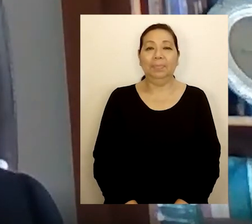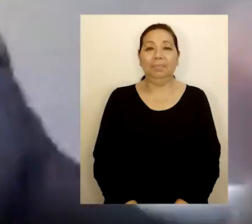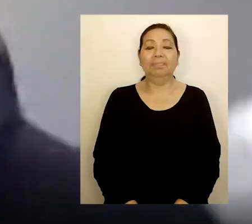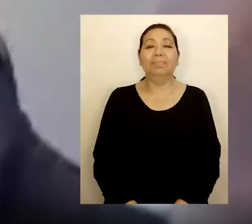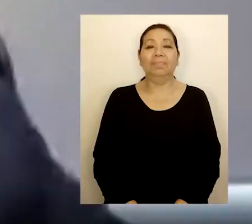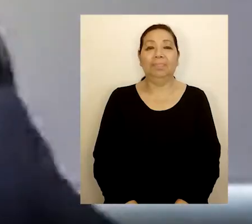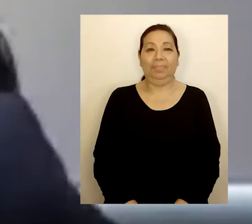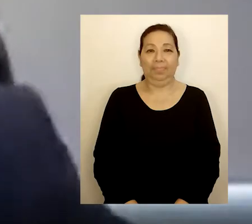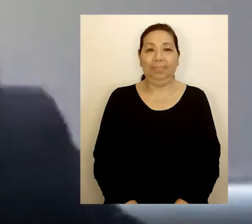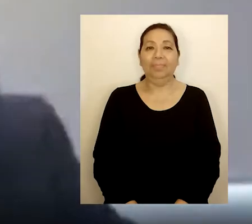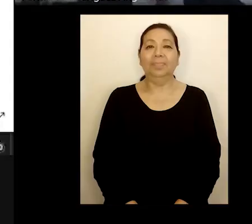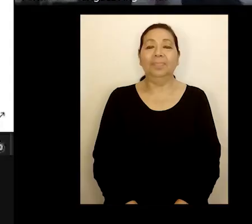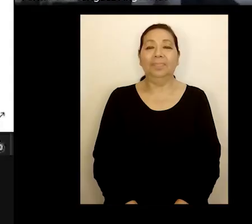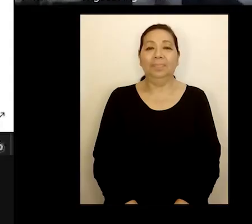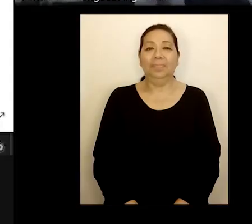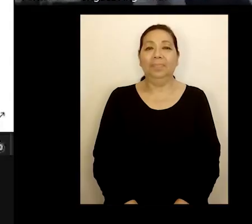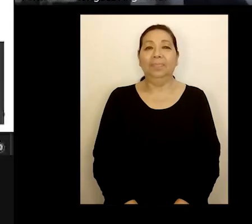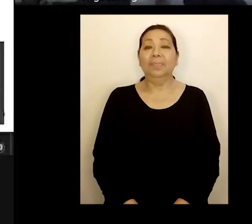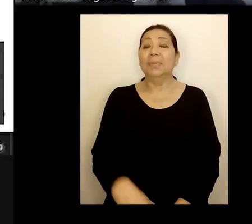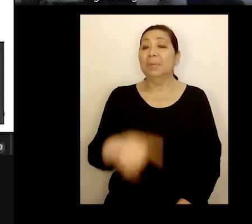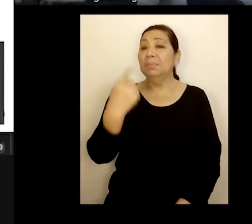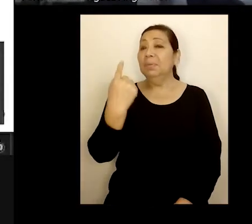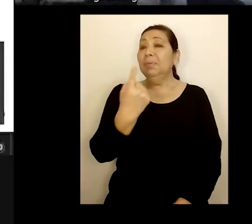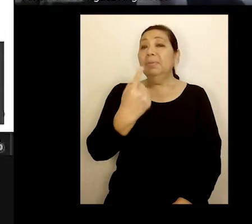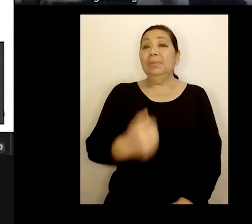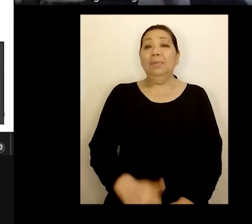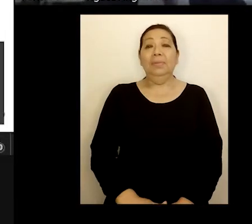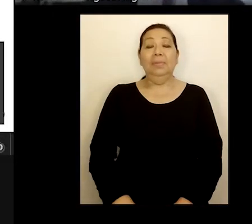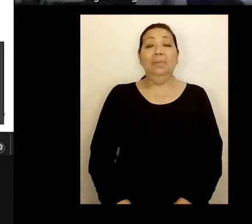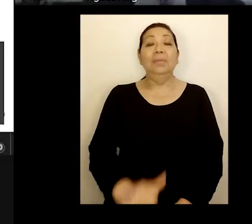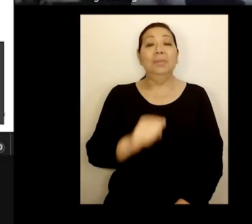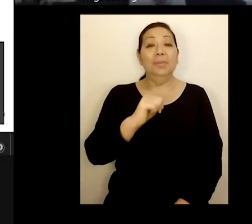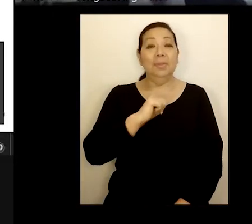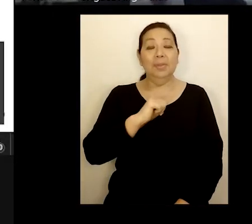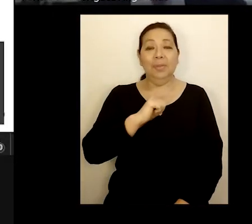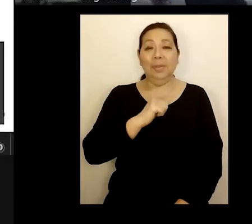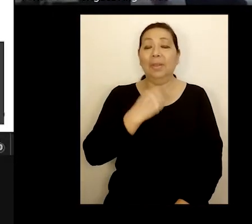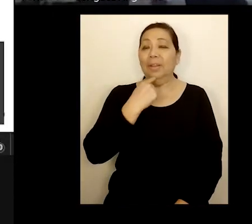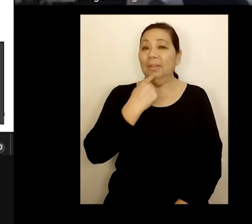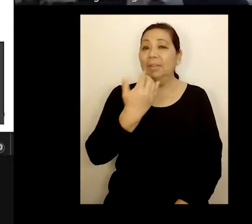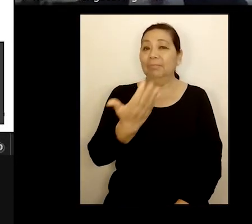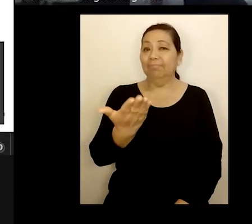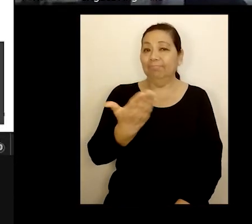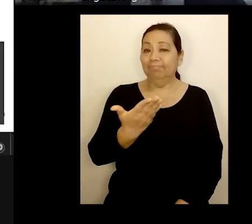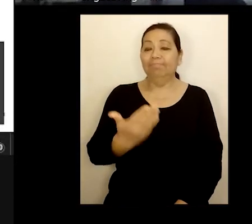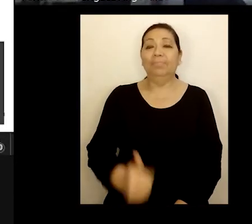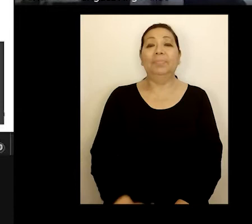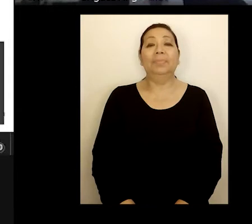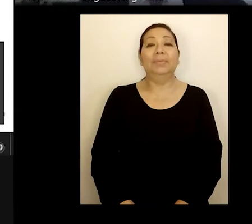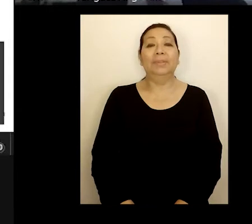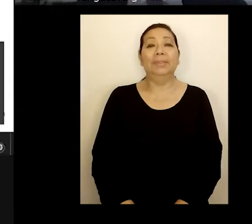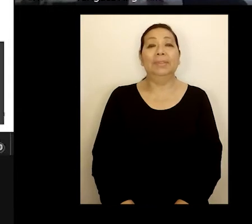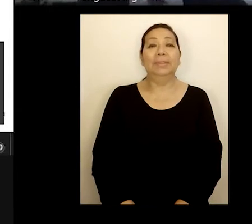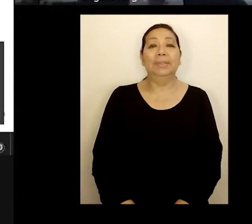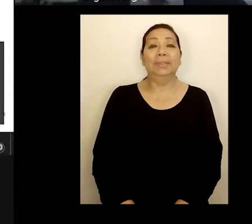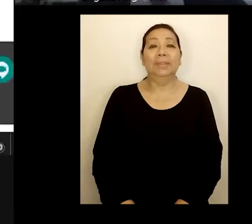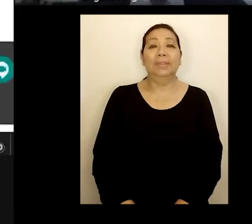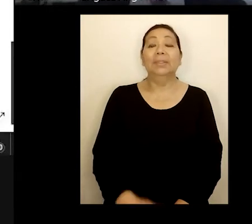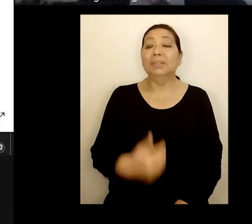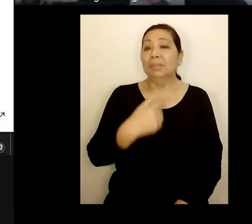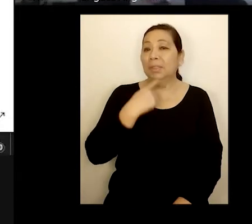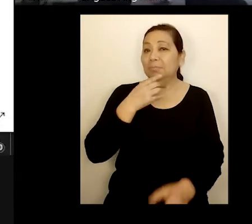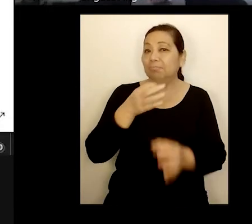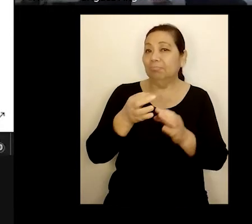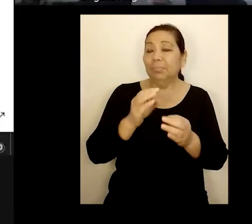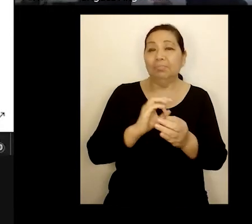Ahora sí. A ver, en primer lugar, y esto es algo que lo